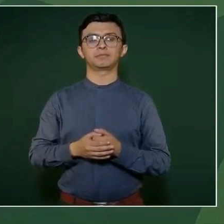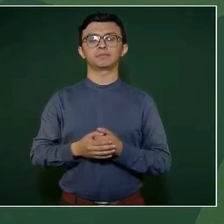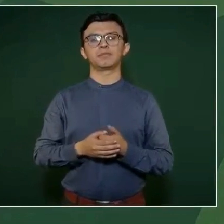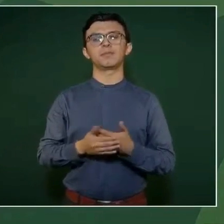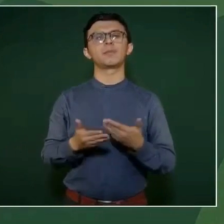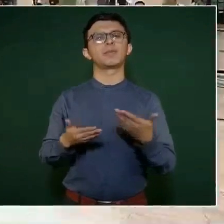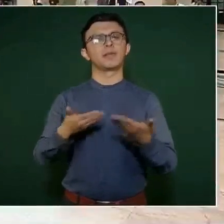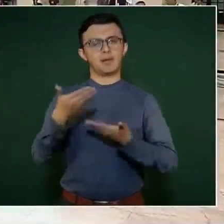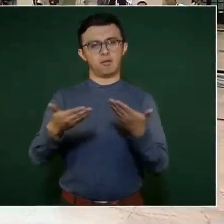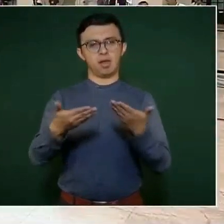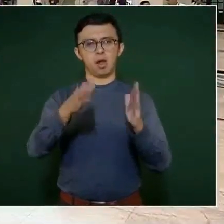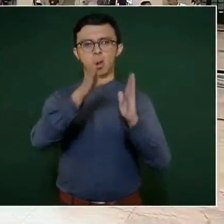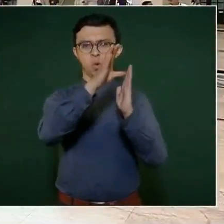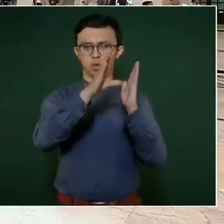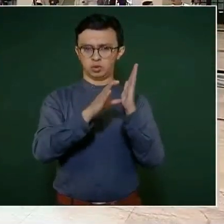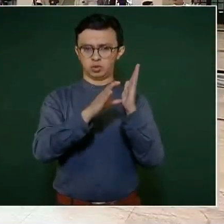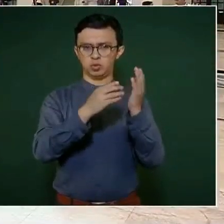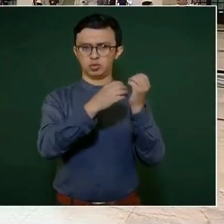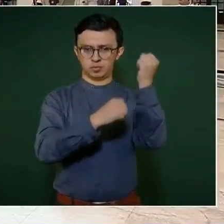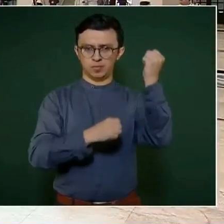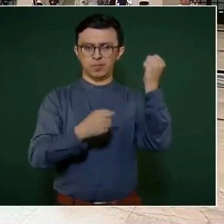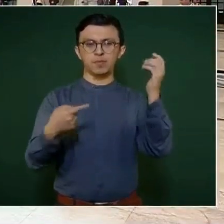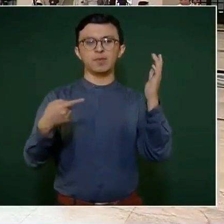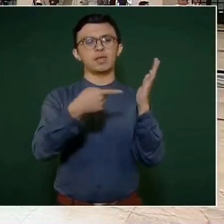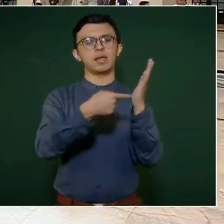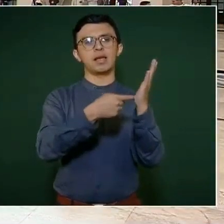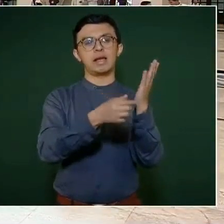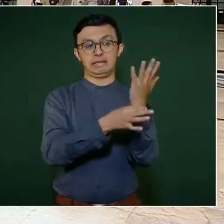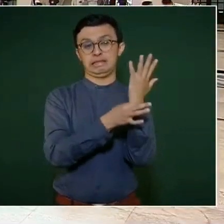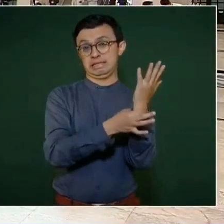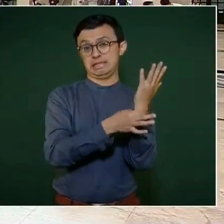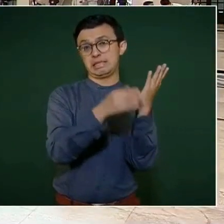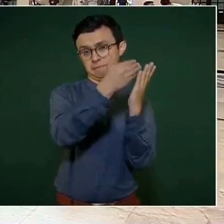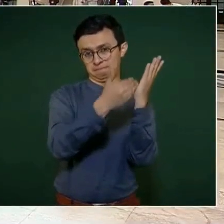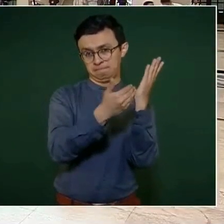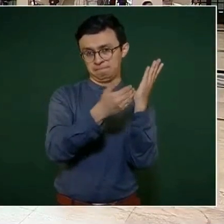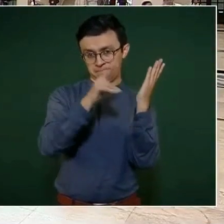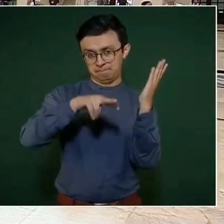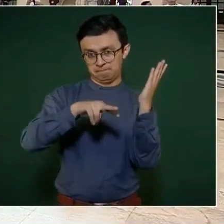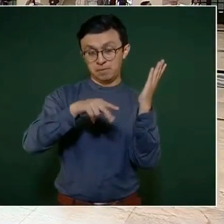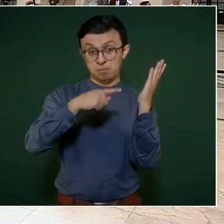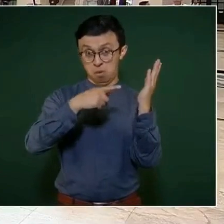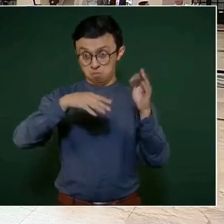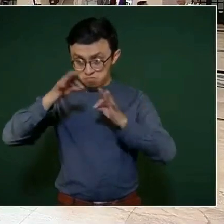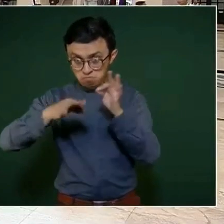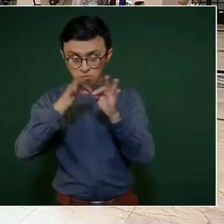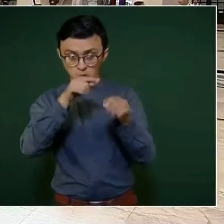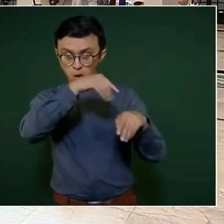la Constitución decía una cosa y se hacía otra.